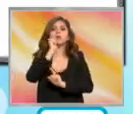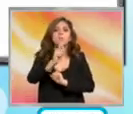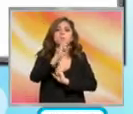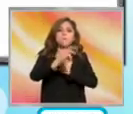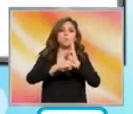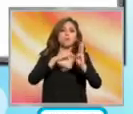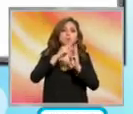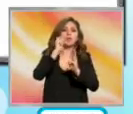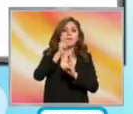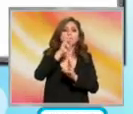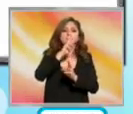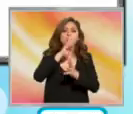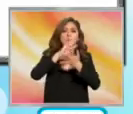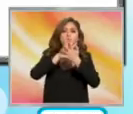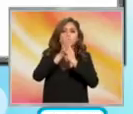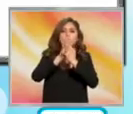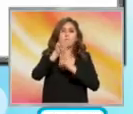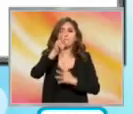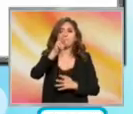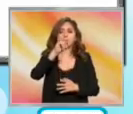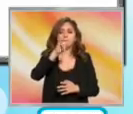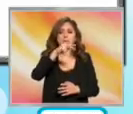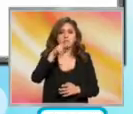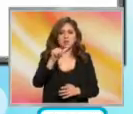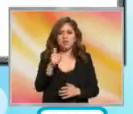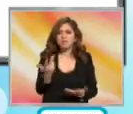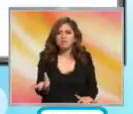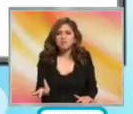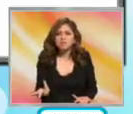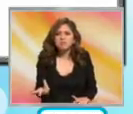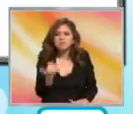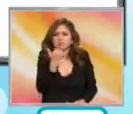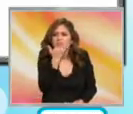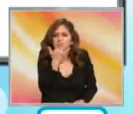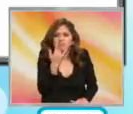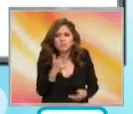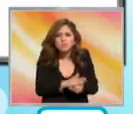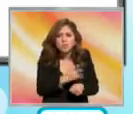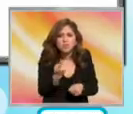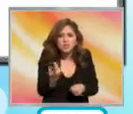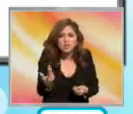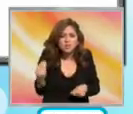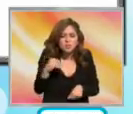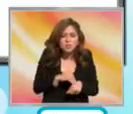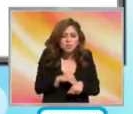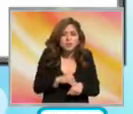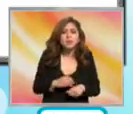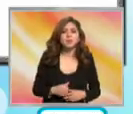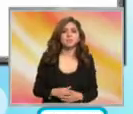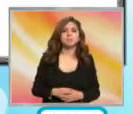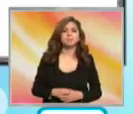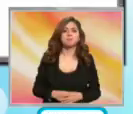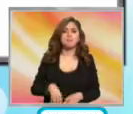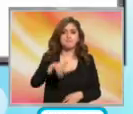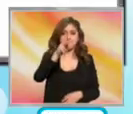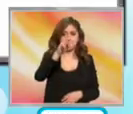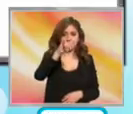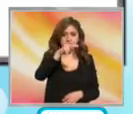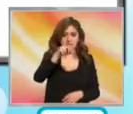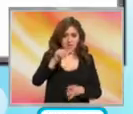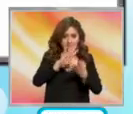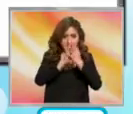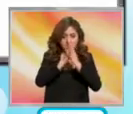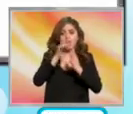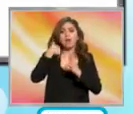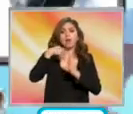una piña, que es algo con una flor de lis. Ya. ¿Y eso qué significa? Bueno, Uy, a ver, sí es suena el- interesante. A ver. la piña, hay que decirlo